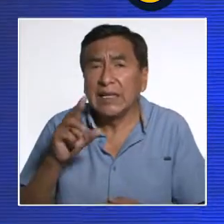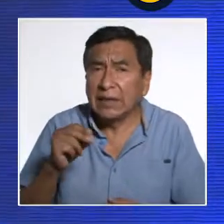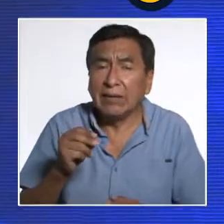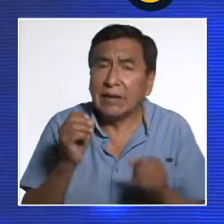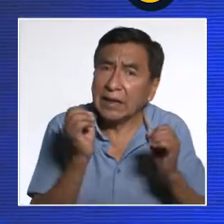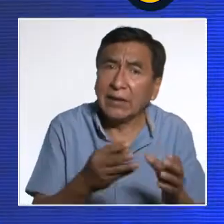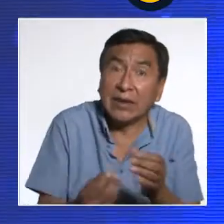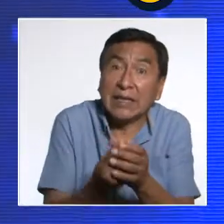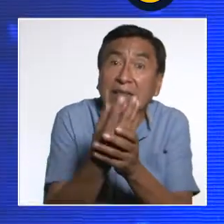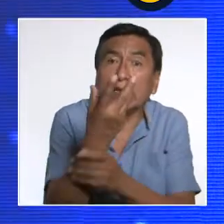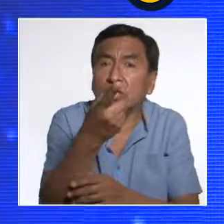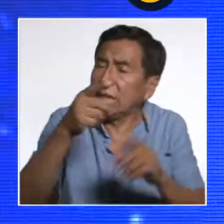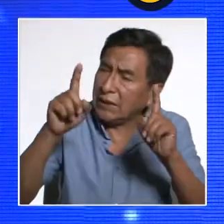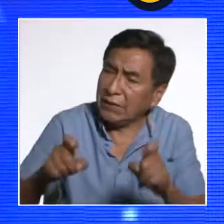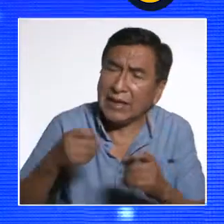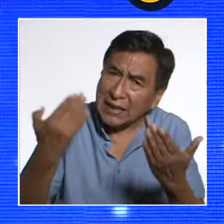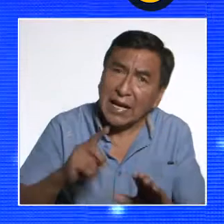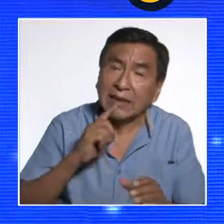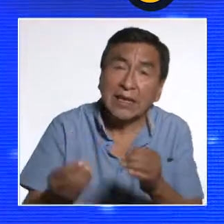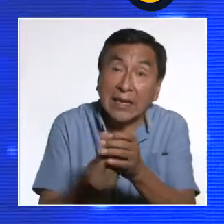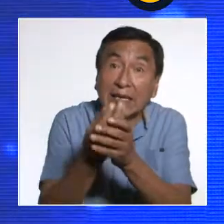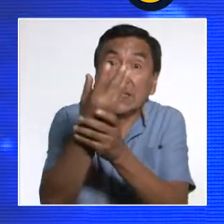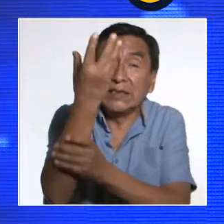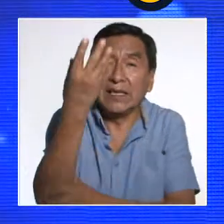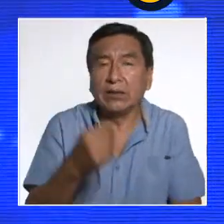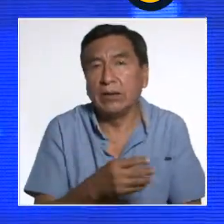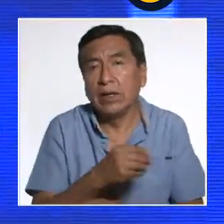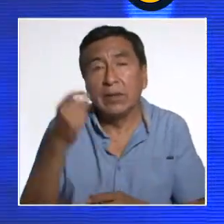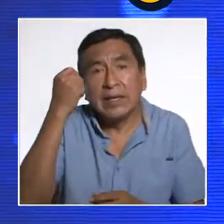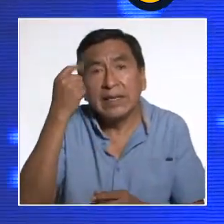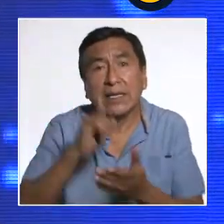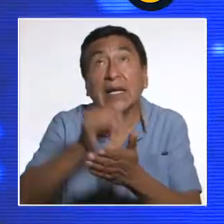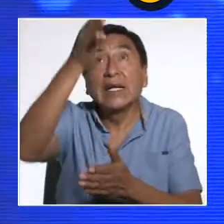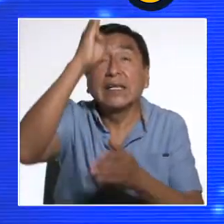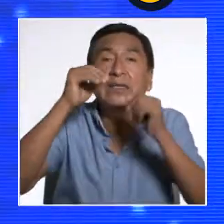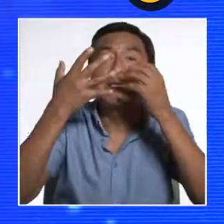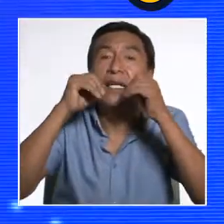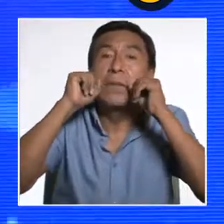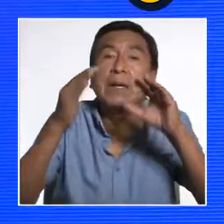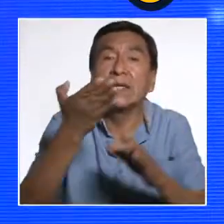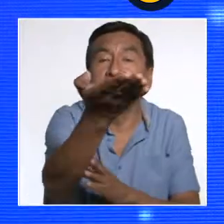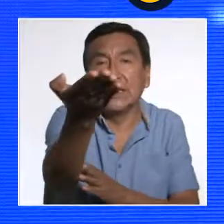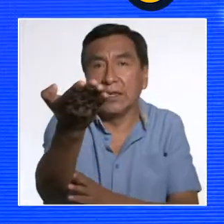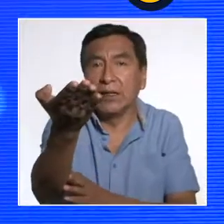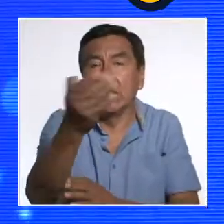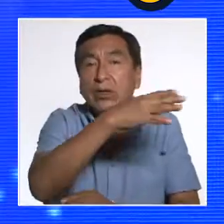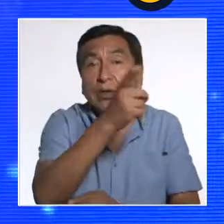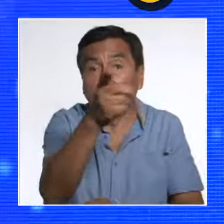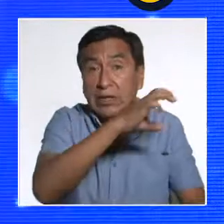ya debería estar crecido. Y entienda que Dios te quiere bendecir. Y lo que usted va a hacer es un grito